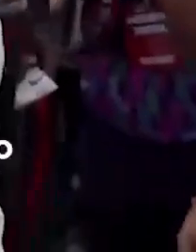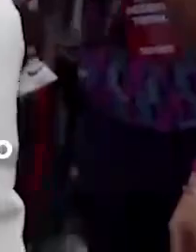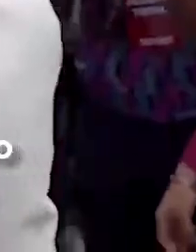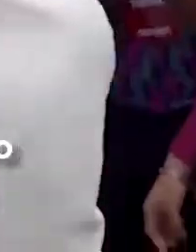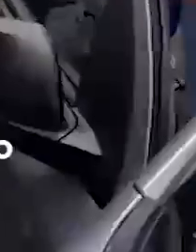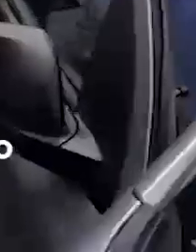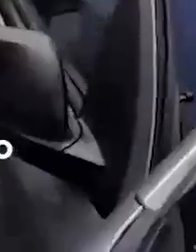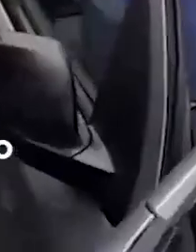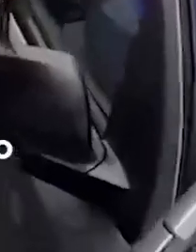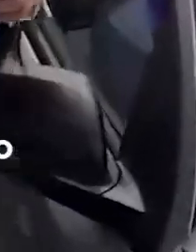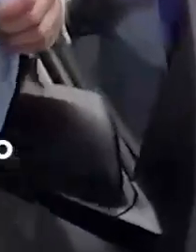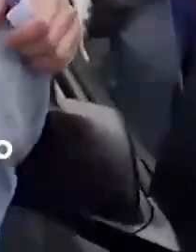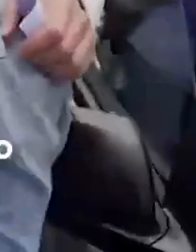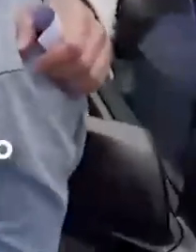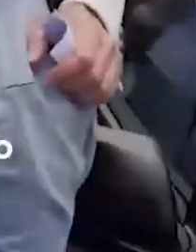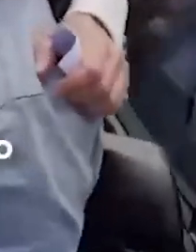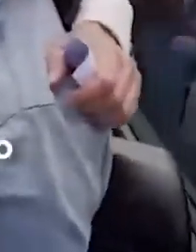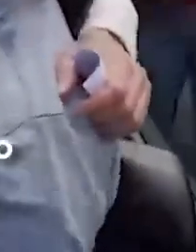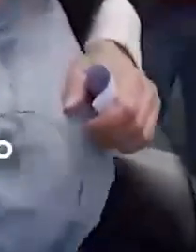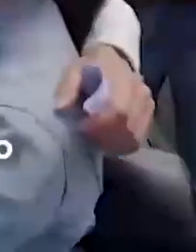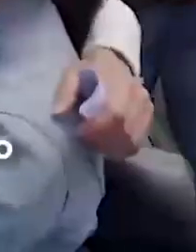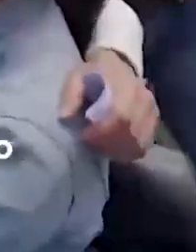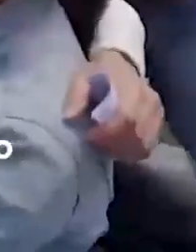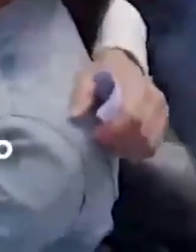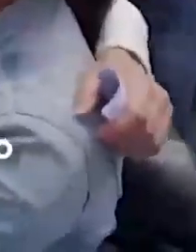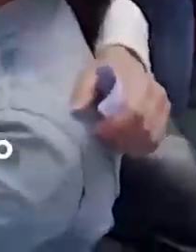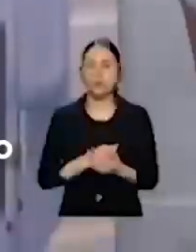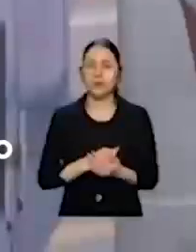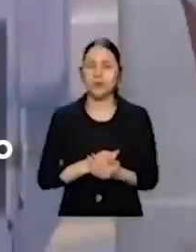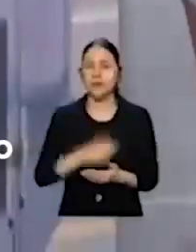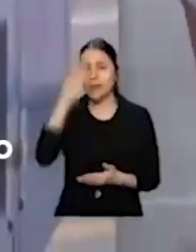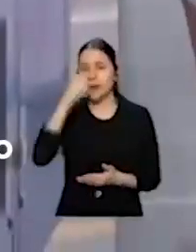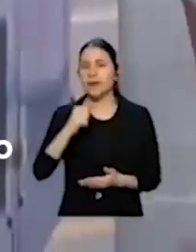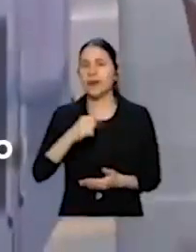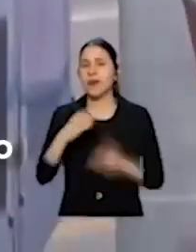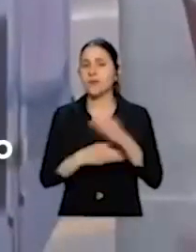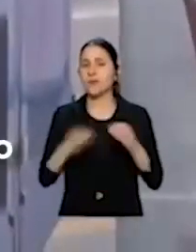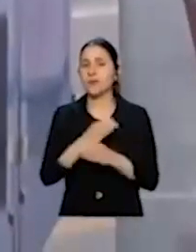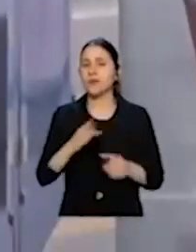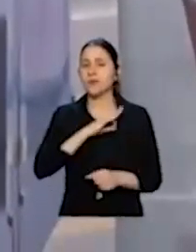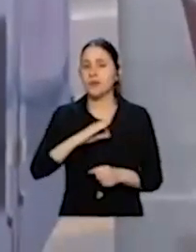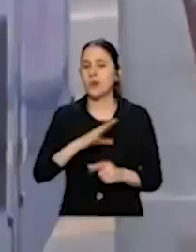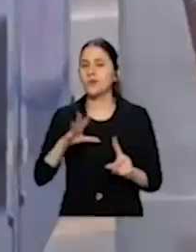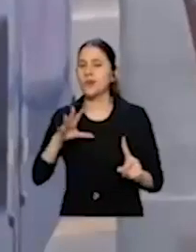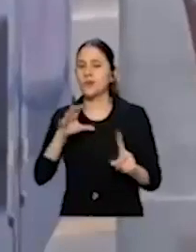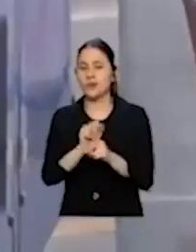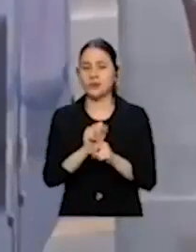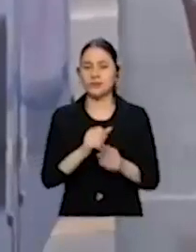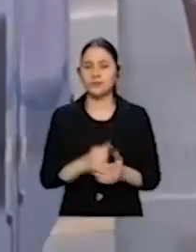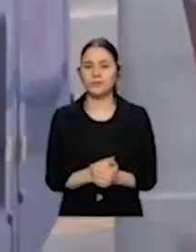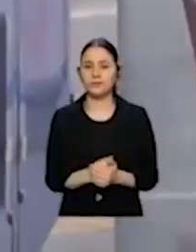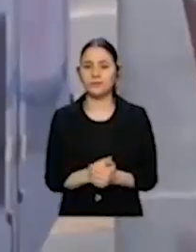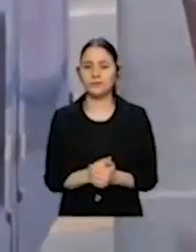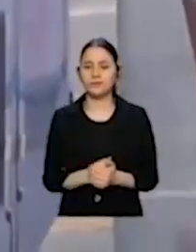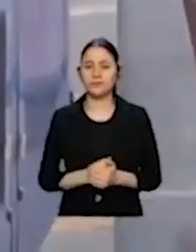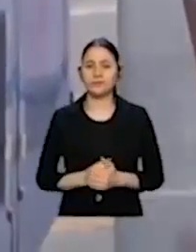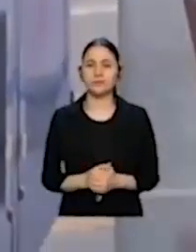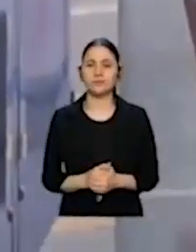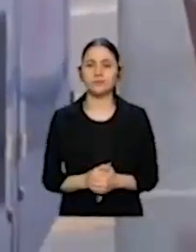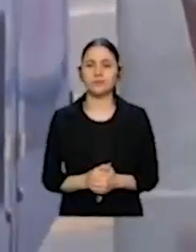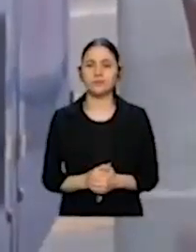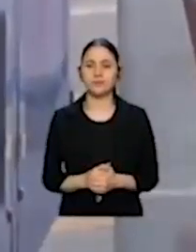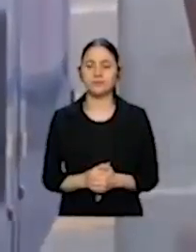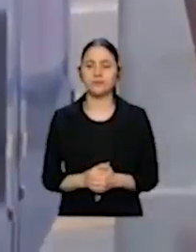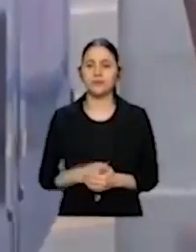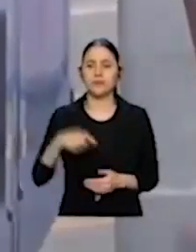camino siempre está lleno de esperanza de esperanza en el porvenir que vivan con el monte deva de la